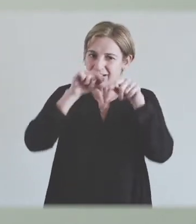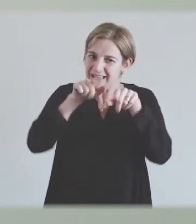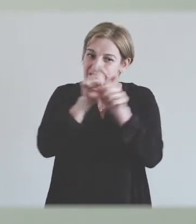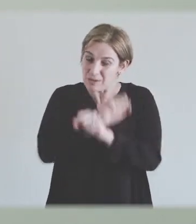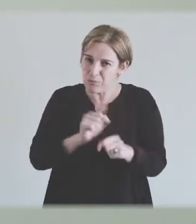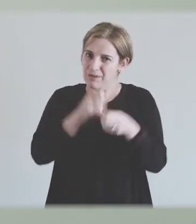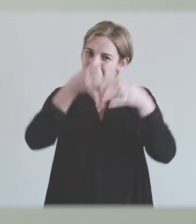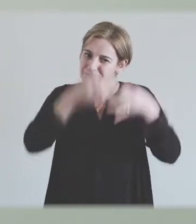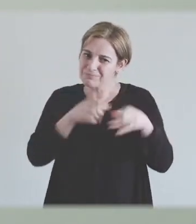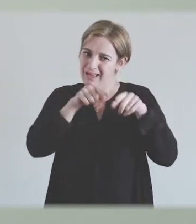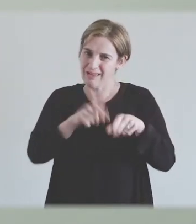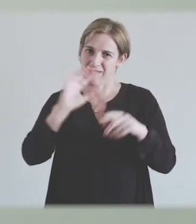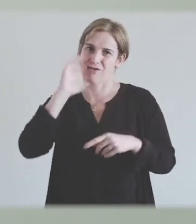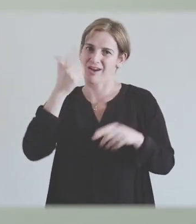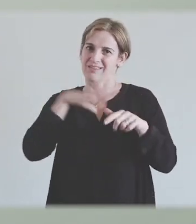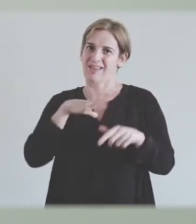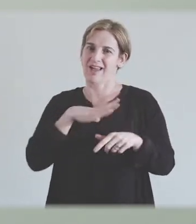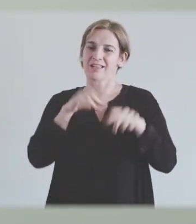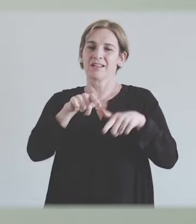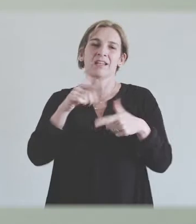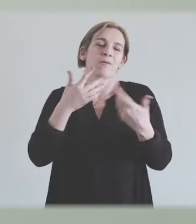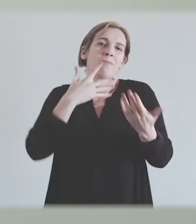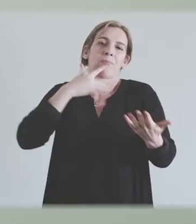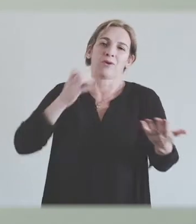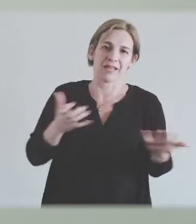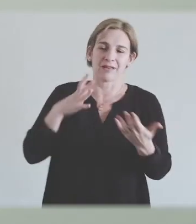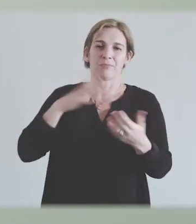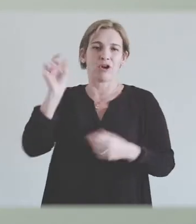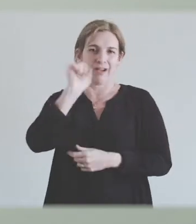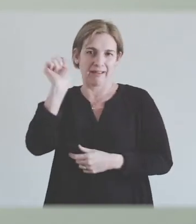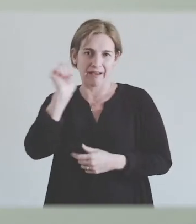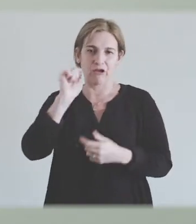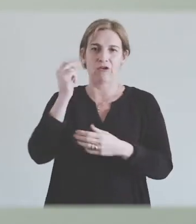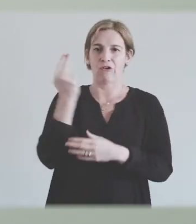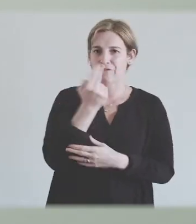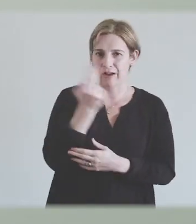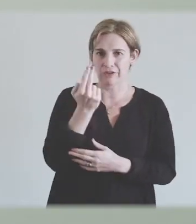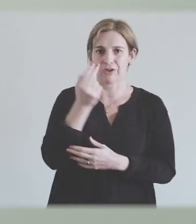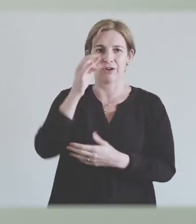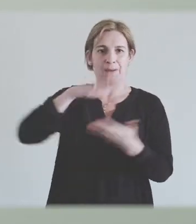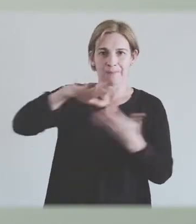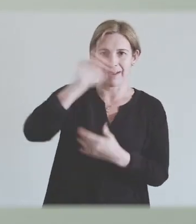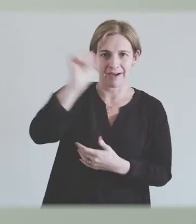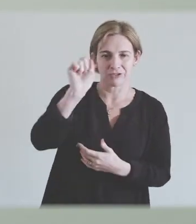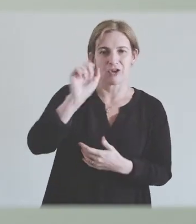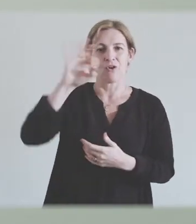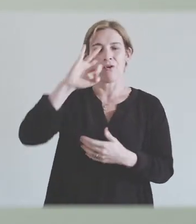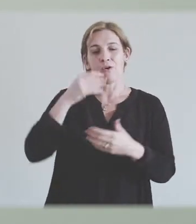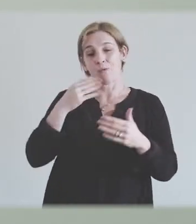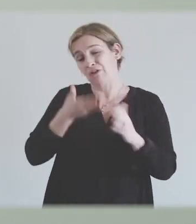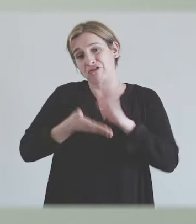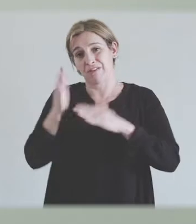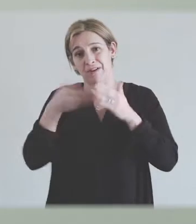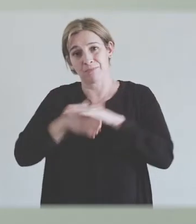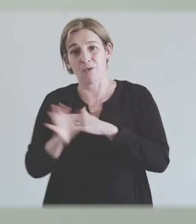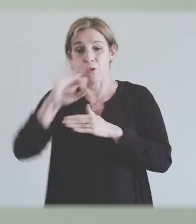las cuales se pueden instalar problemas de violencia. Estamos hablando, por ejemplo, del recreo, los baños, el patio, la salida